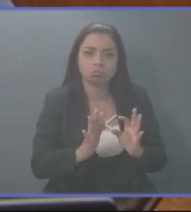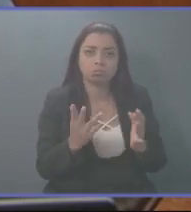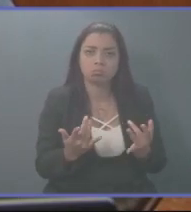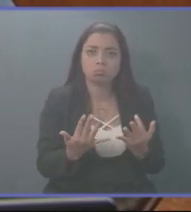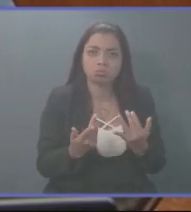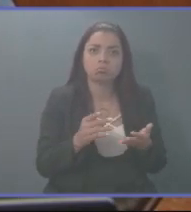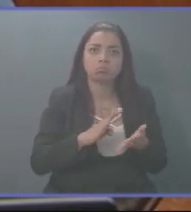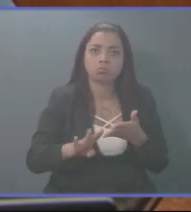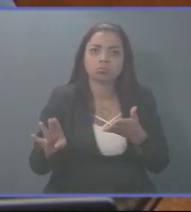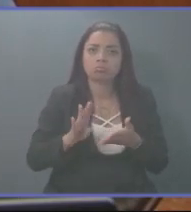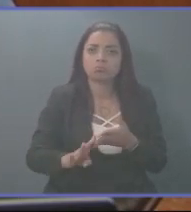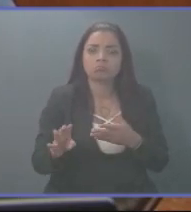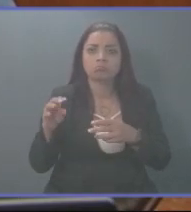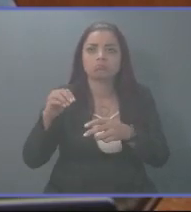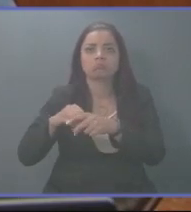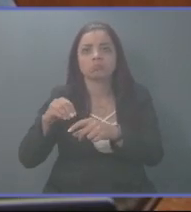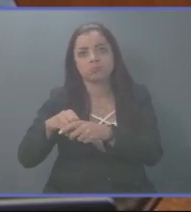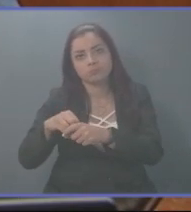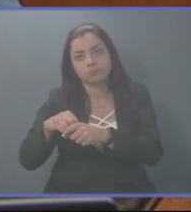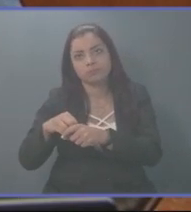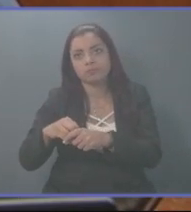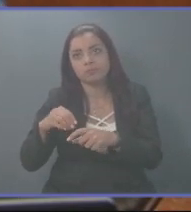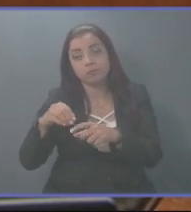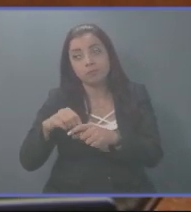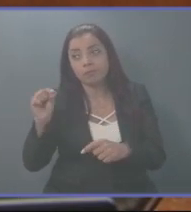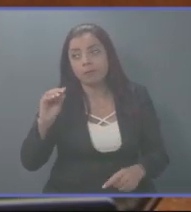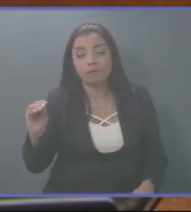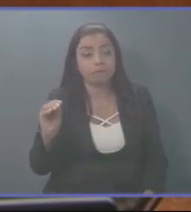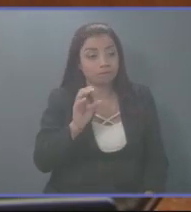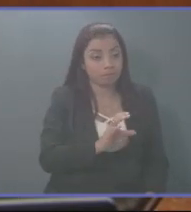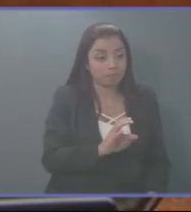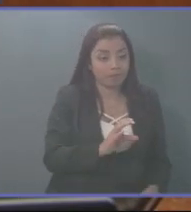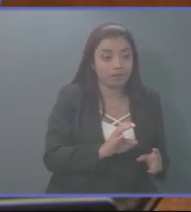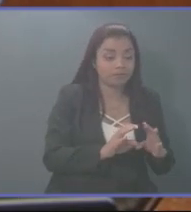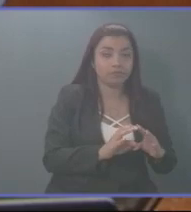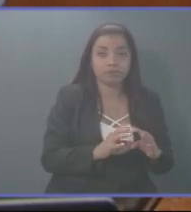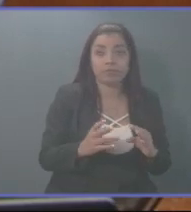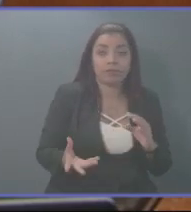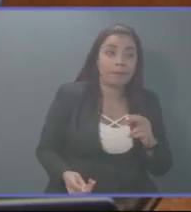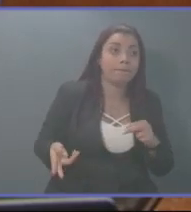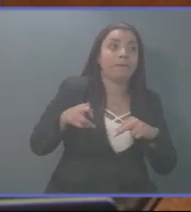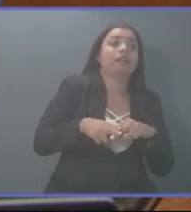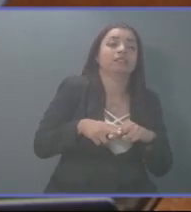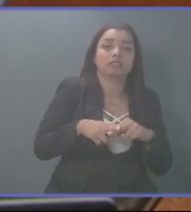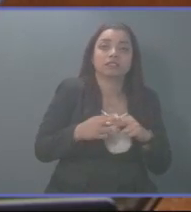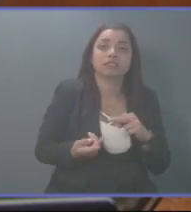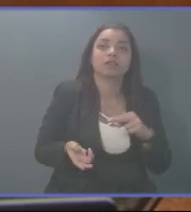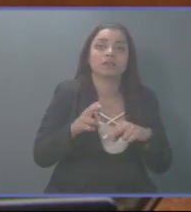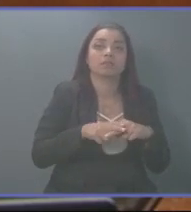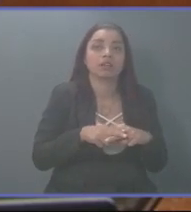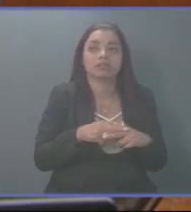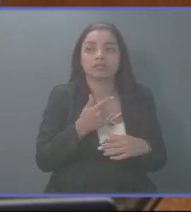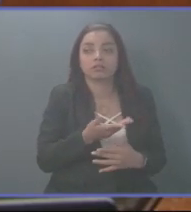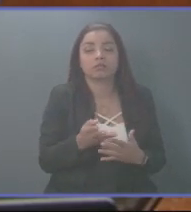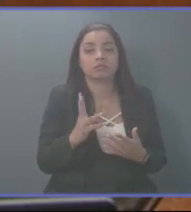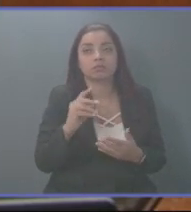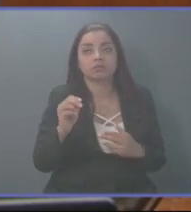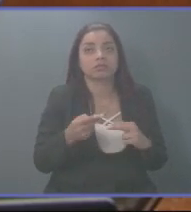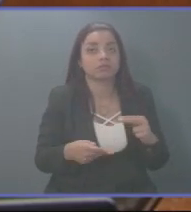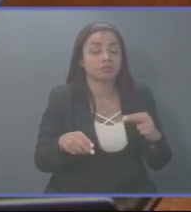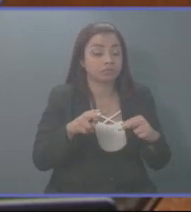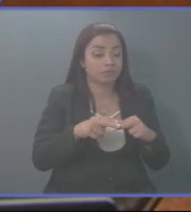sumará a los meses restantes del crédito sin que haya aumento o recargo de ningún tipo de